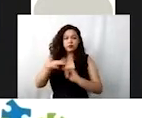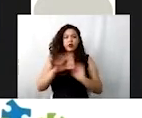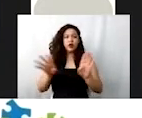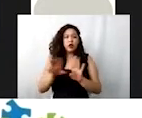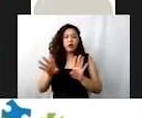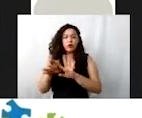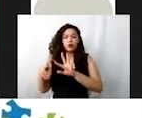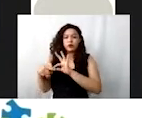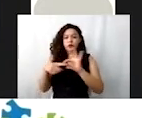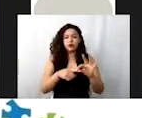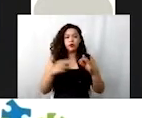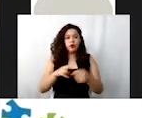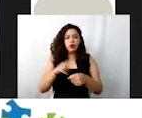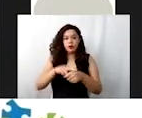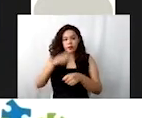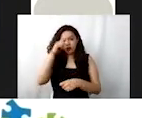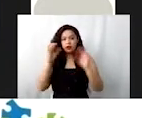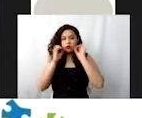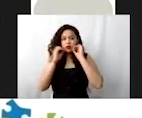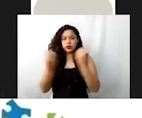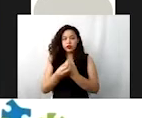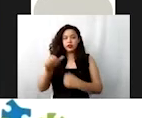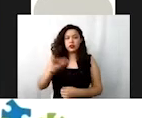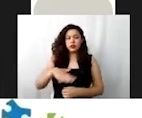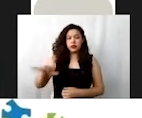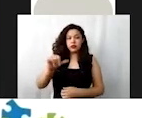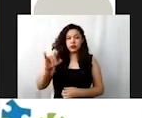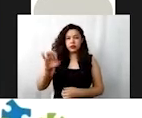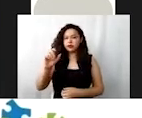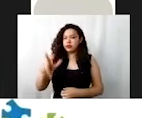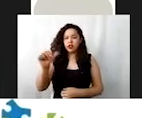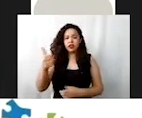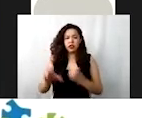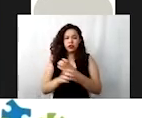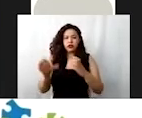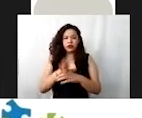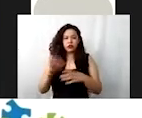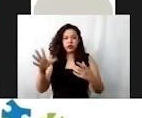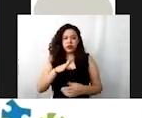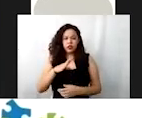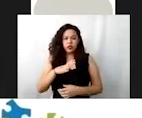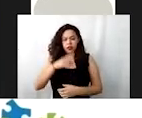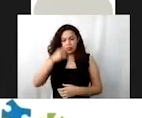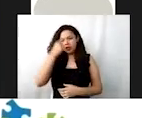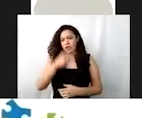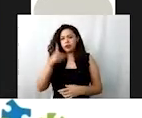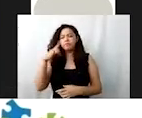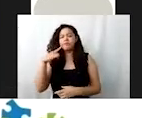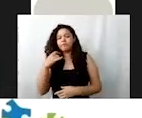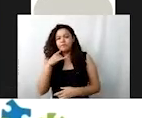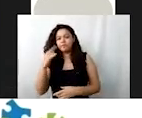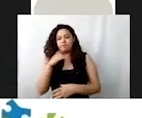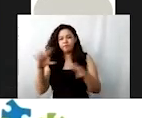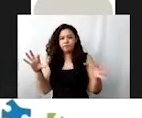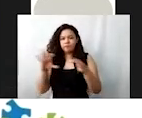usual que siguen las organizaciones de la sociedad civil con algunos otros sectores que están tratando de hacer esta alineación